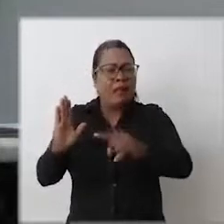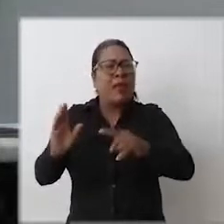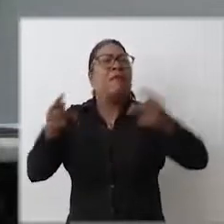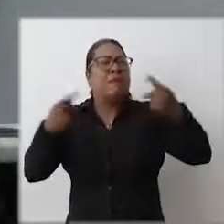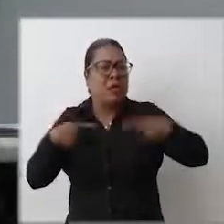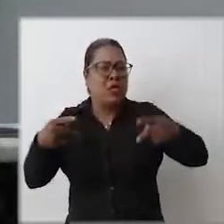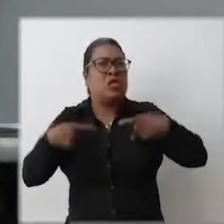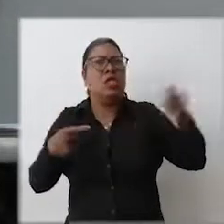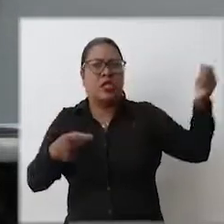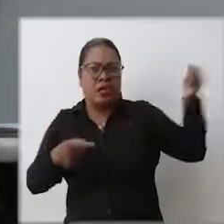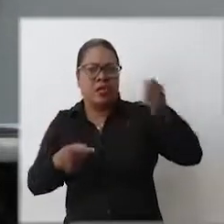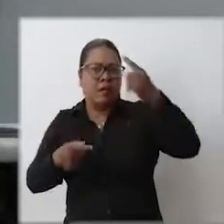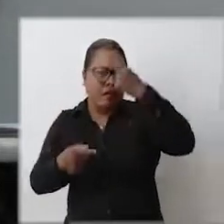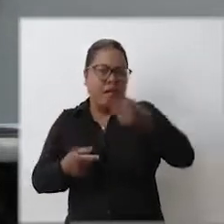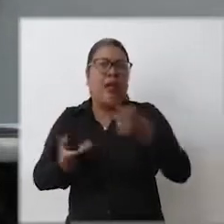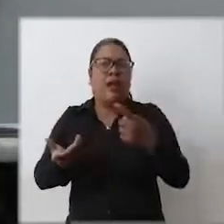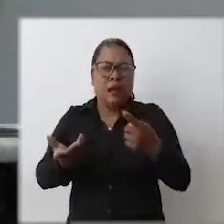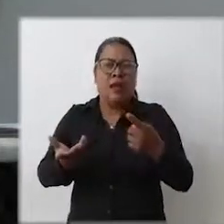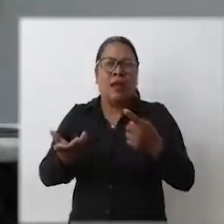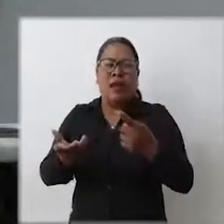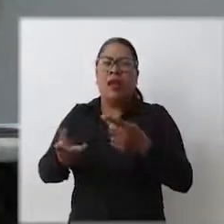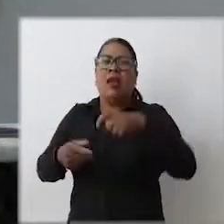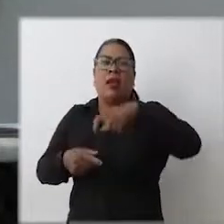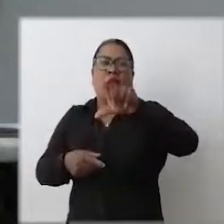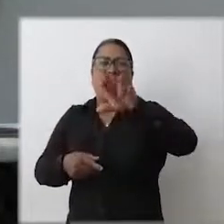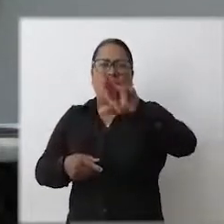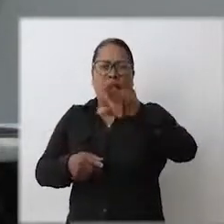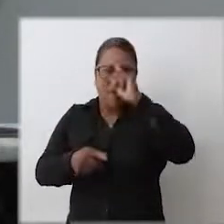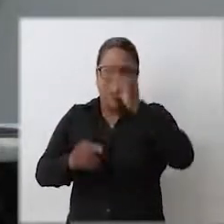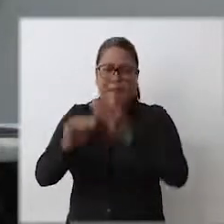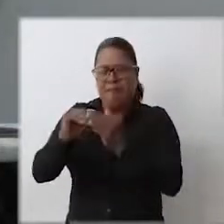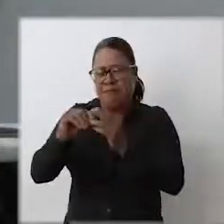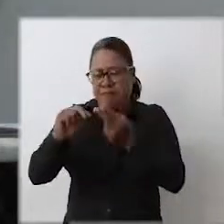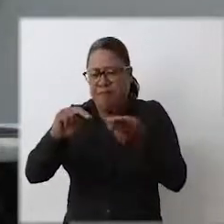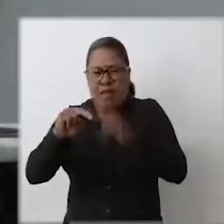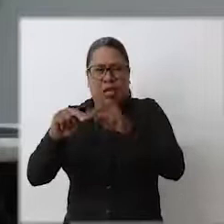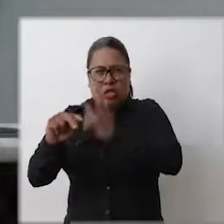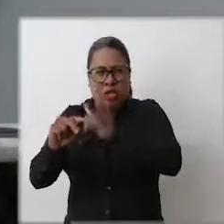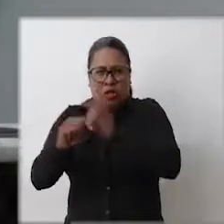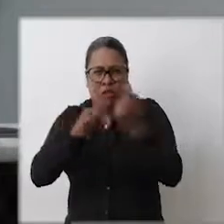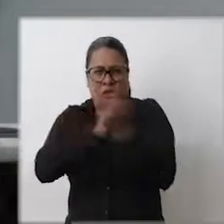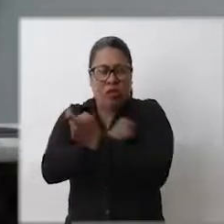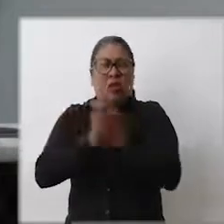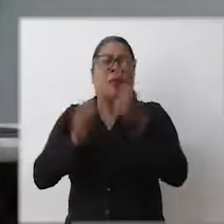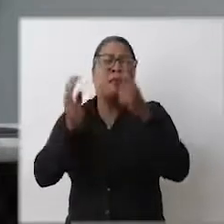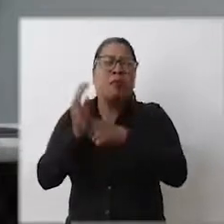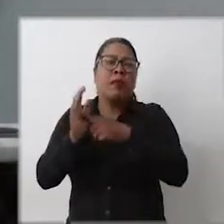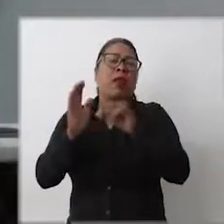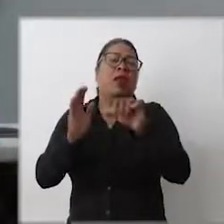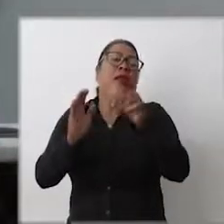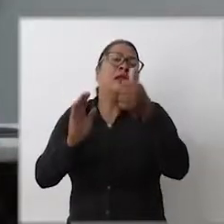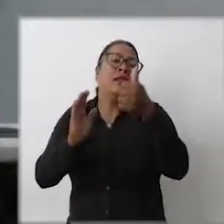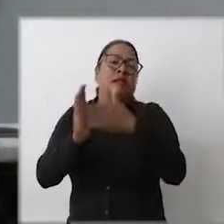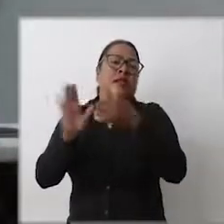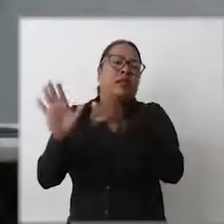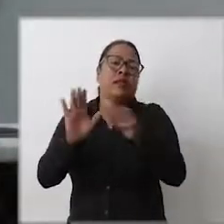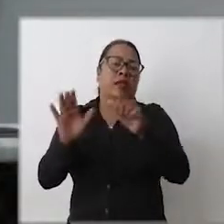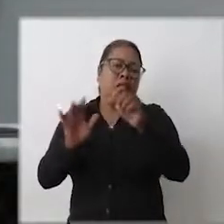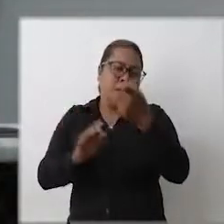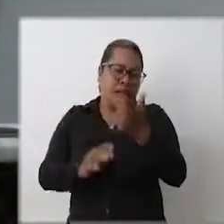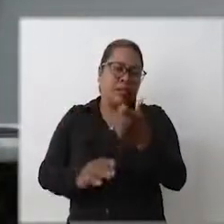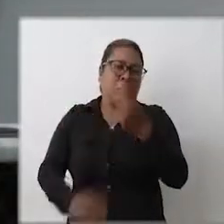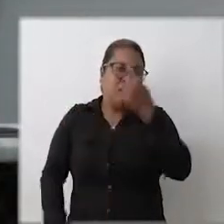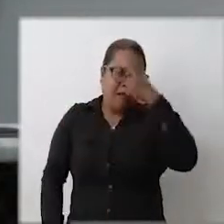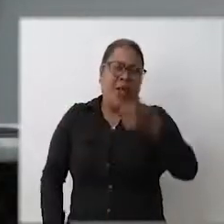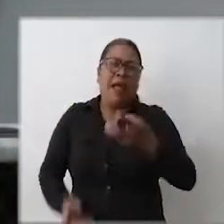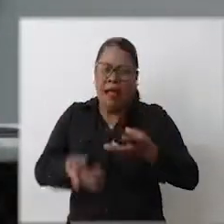66,696 pesos, que incluye 60 placas de alocubón con 3 capas de barniz, 60 cajas de acero inoxidable